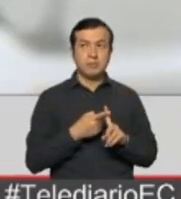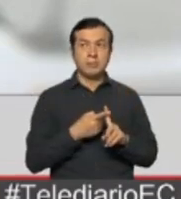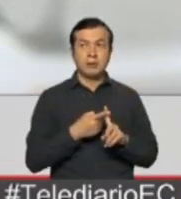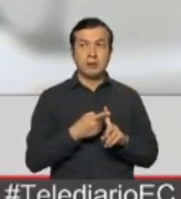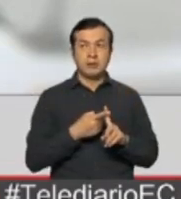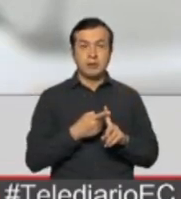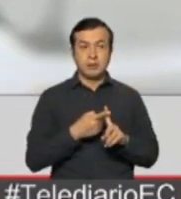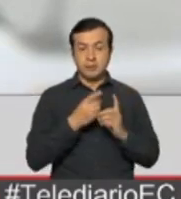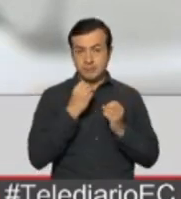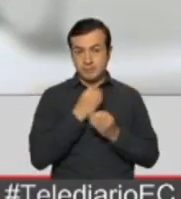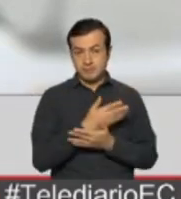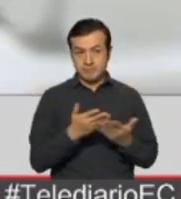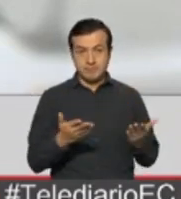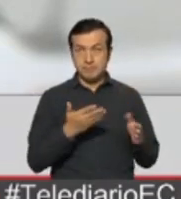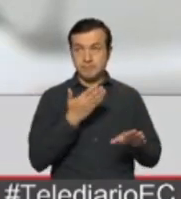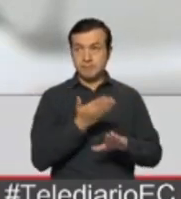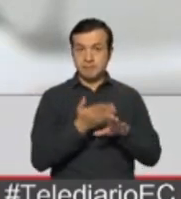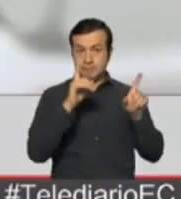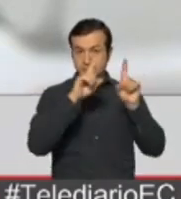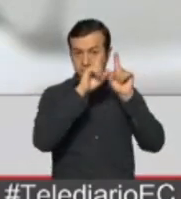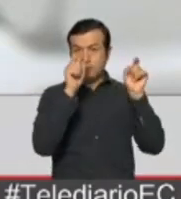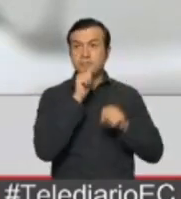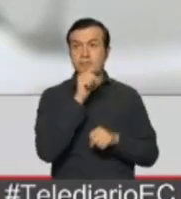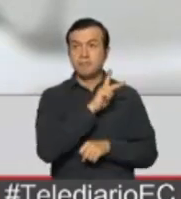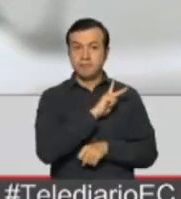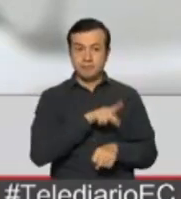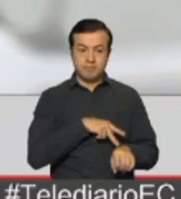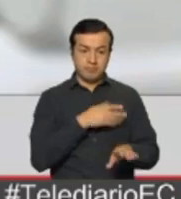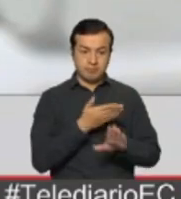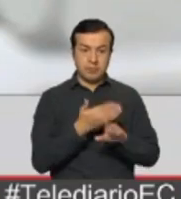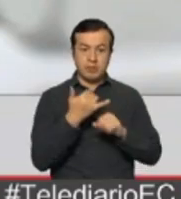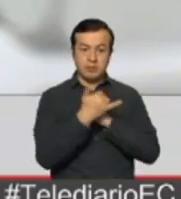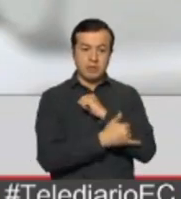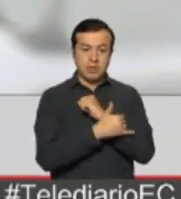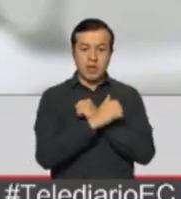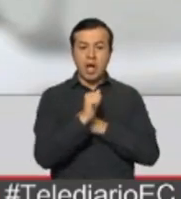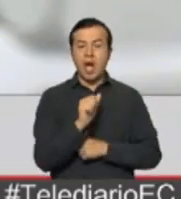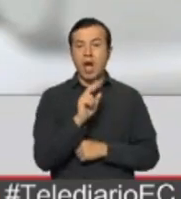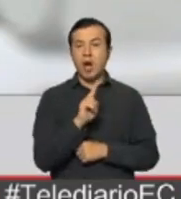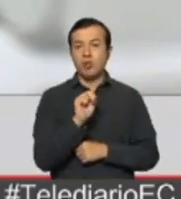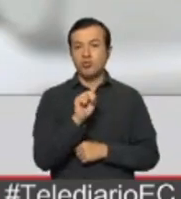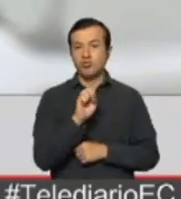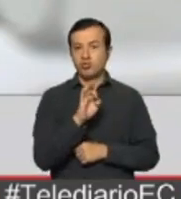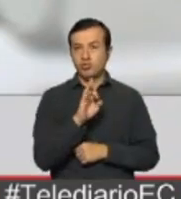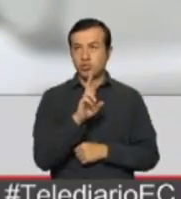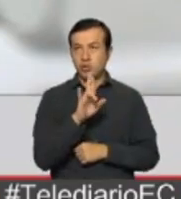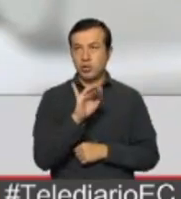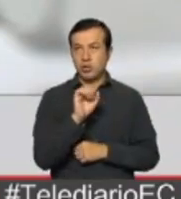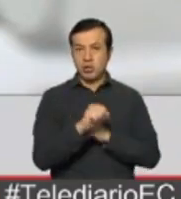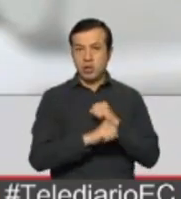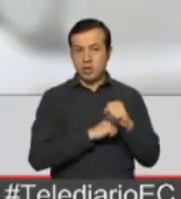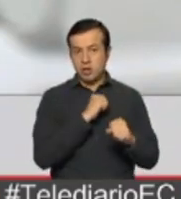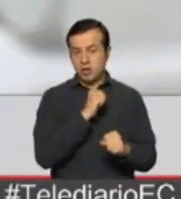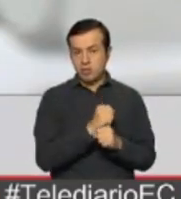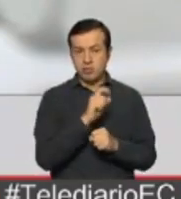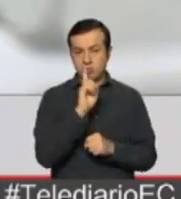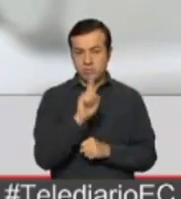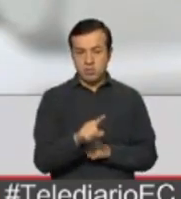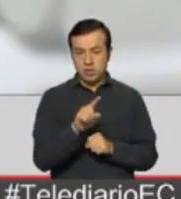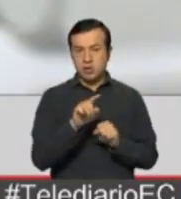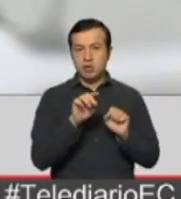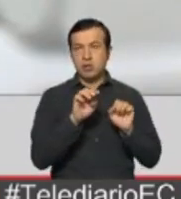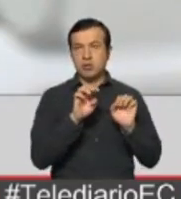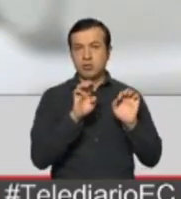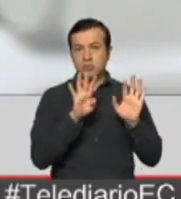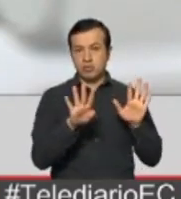final el proponente privado es una empresa austriaca es una empresa desde 1883 es decir es una empresa que